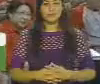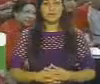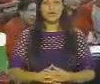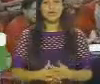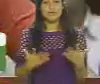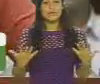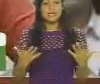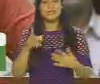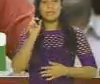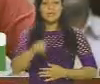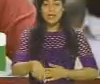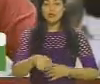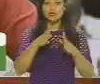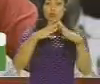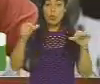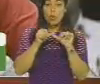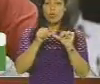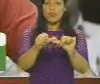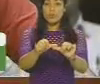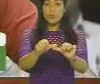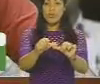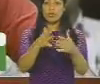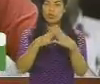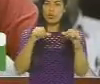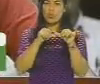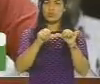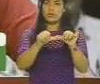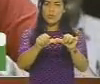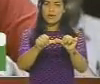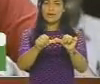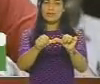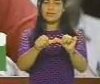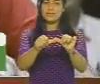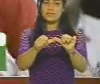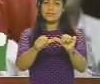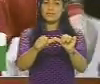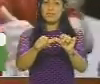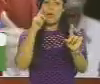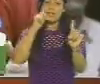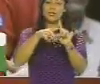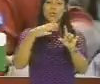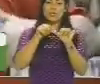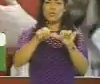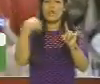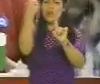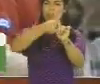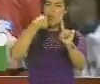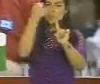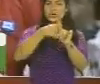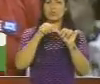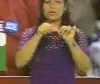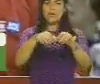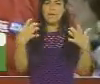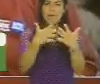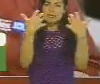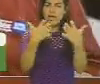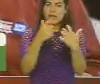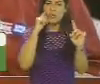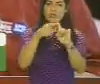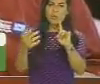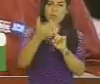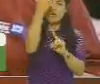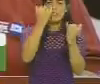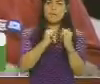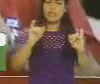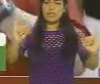Y para que todo esto siga pasando, para que sigamos en la lucha y en la batalla por la independencia,